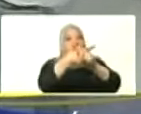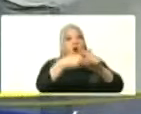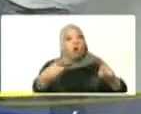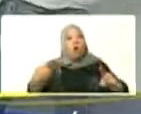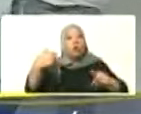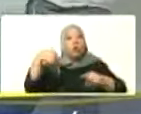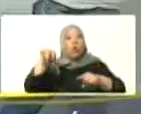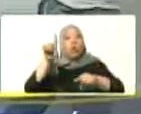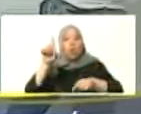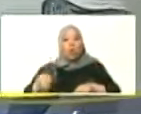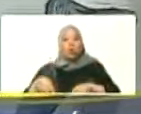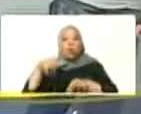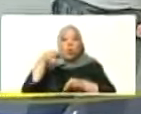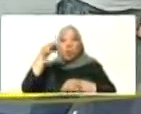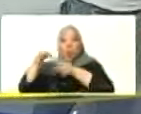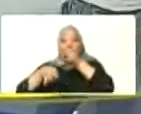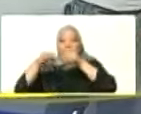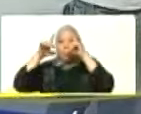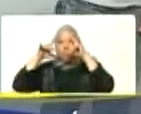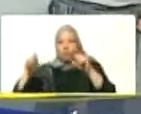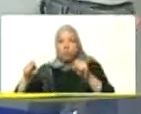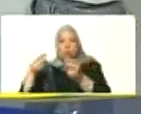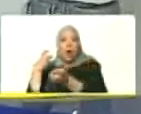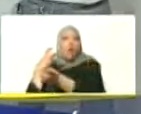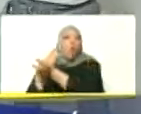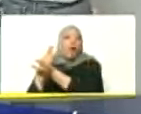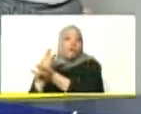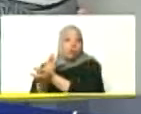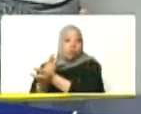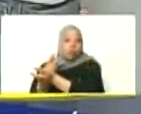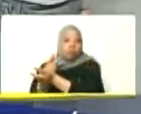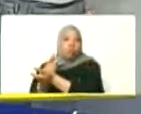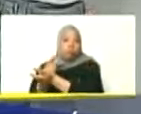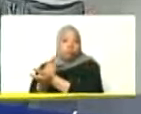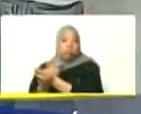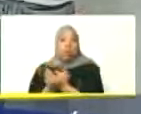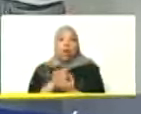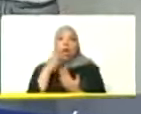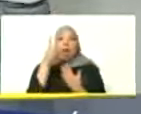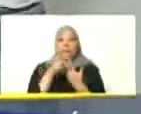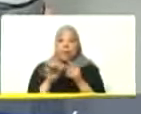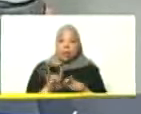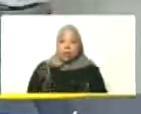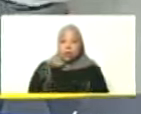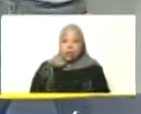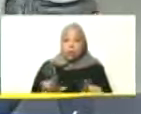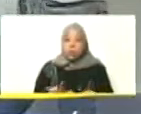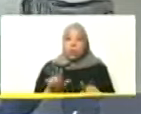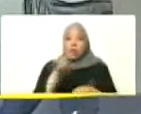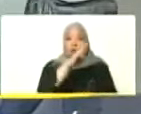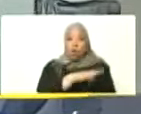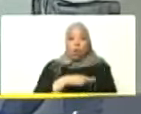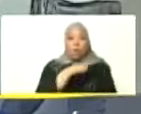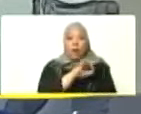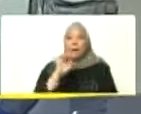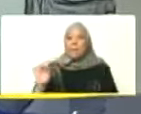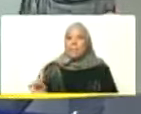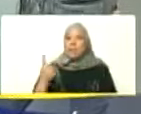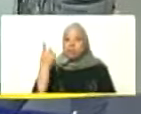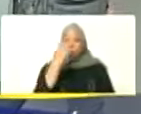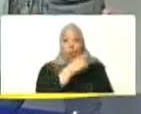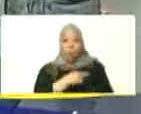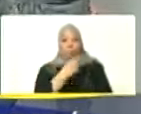Y un plan que tenemos solicitado por la comunidad de que nuestro Centro de Salud Integral se convierta en el primer